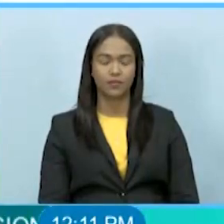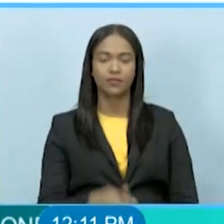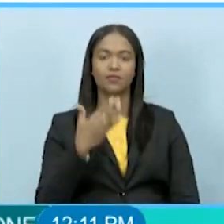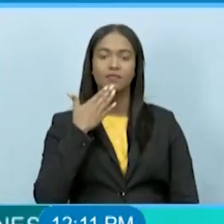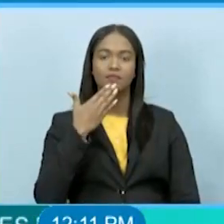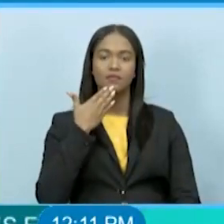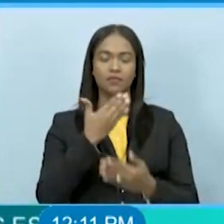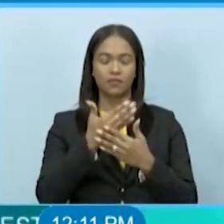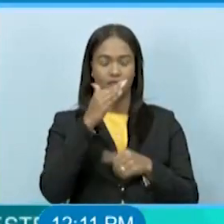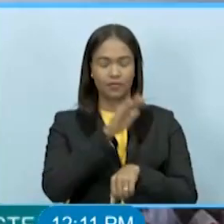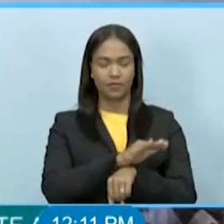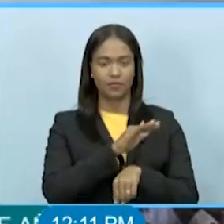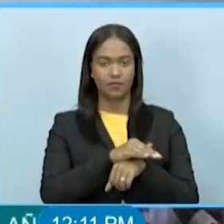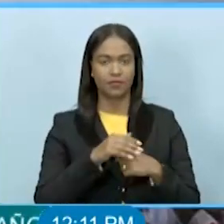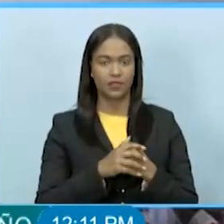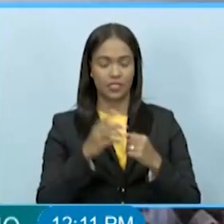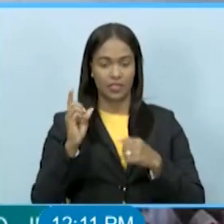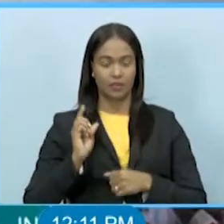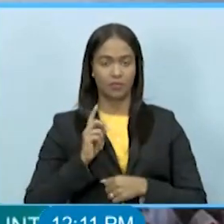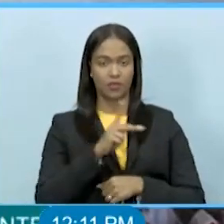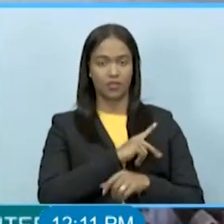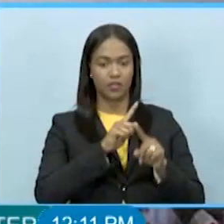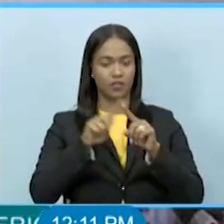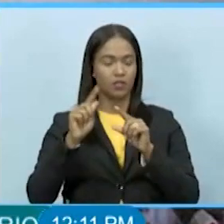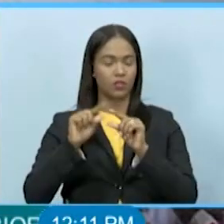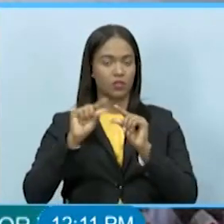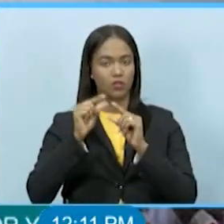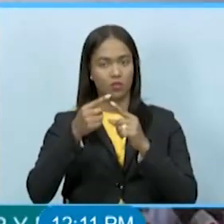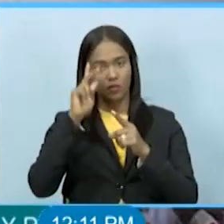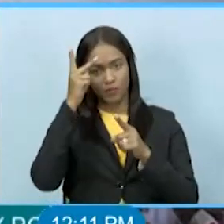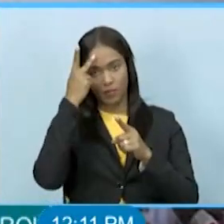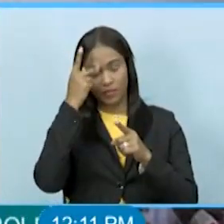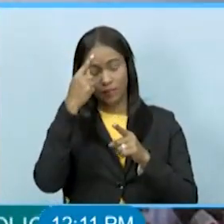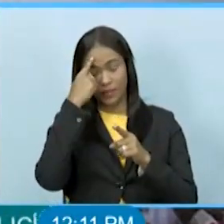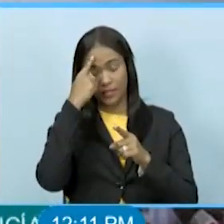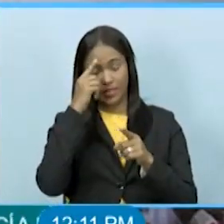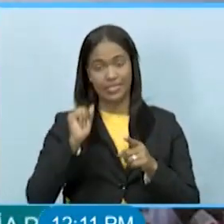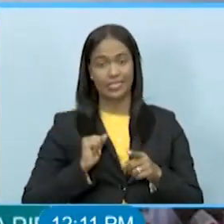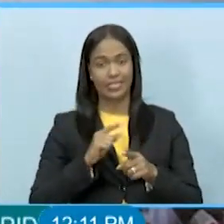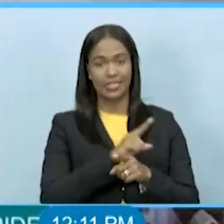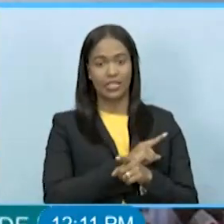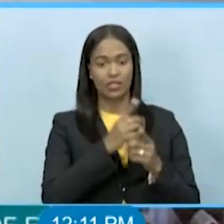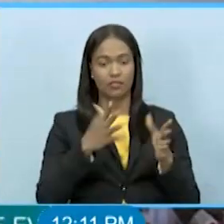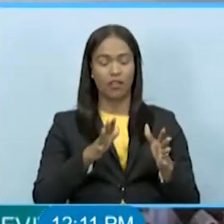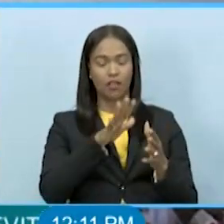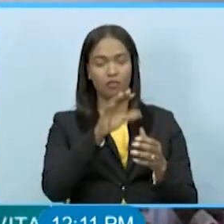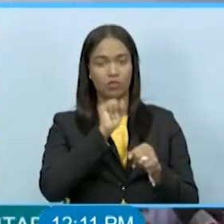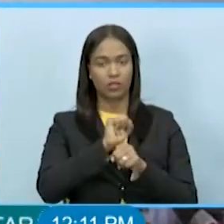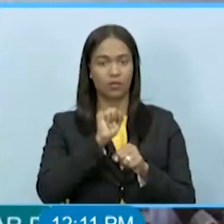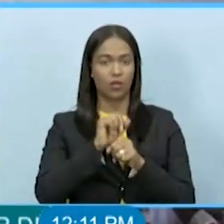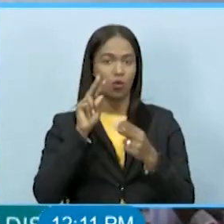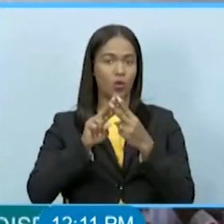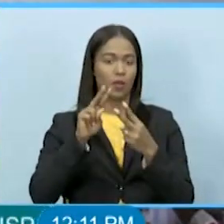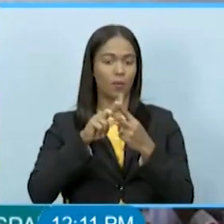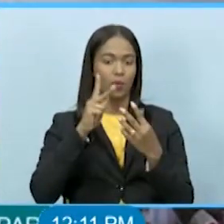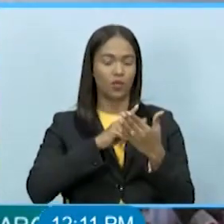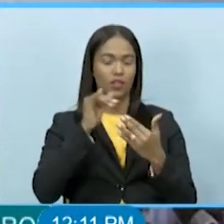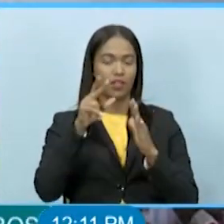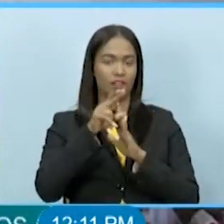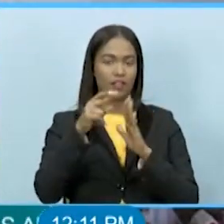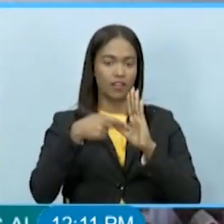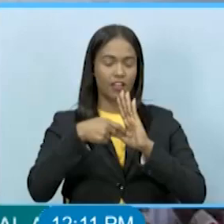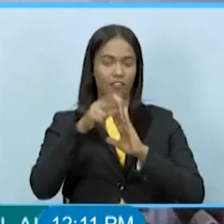Gracias. Buenas tardes. Diputados de varios partidos entienden que el Senado hizo su trabajo en el conocimiento del proyecto de reforma de la